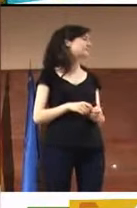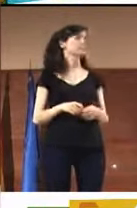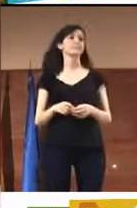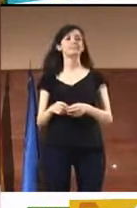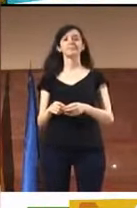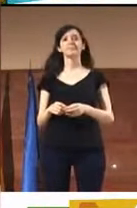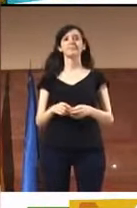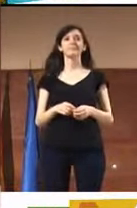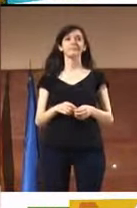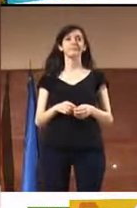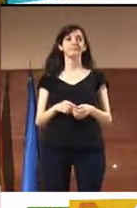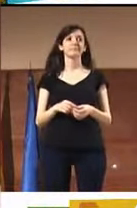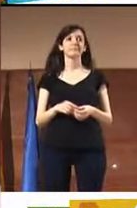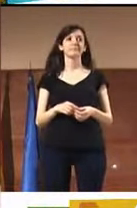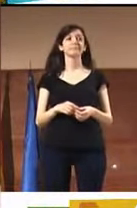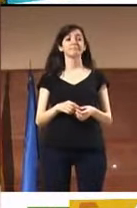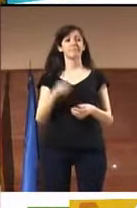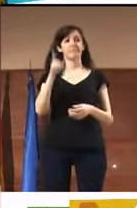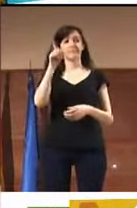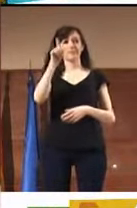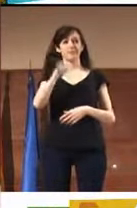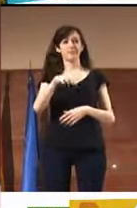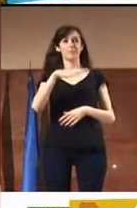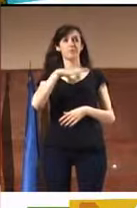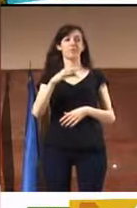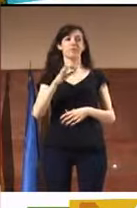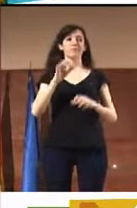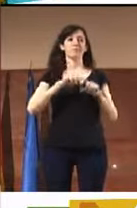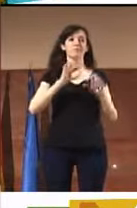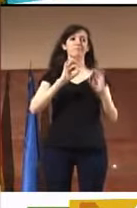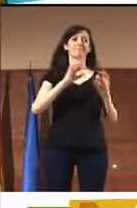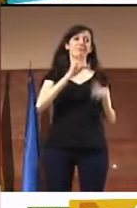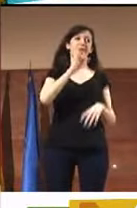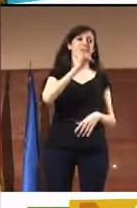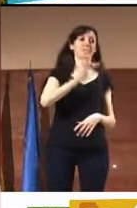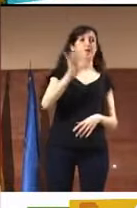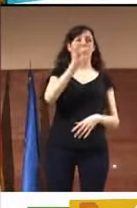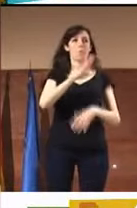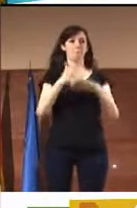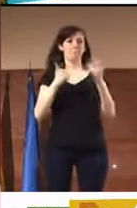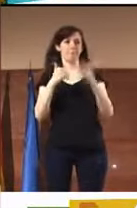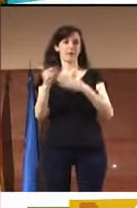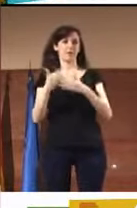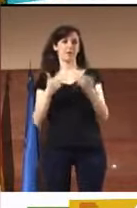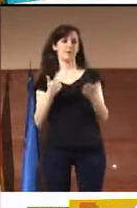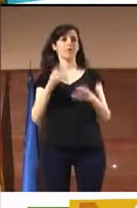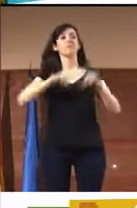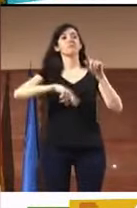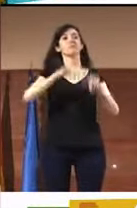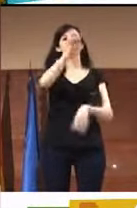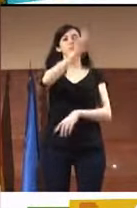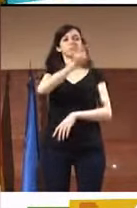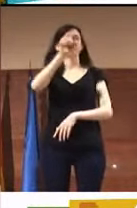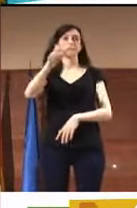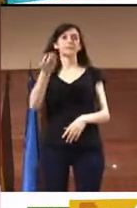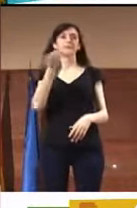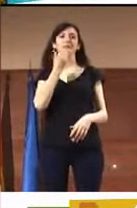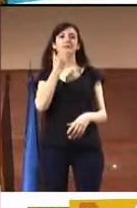Además, tienes la posibilidad de que sea eléctrica o manual. Esto siempre va a depender del usuario. Es decir, si tenemos un usuario que